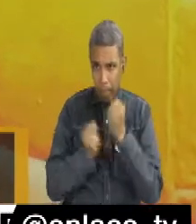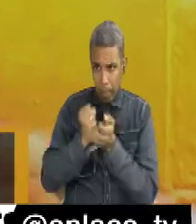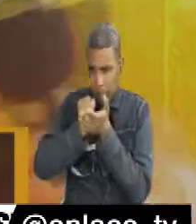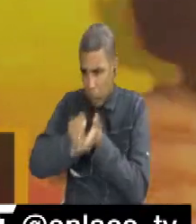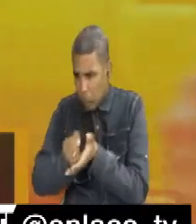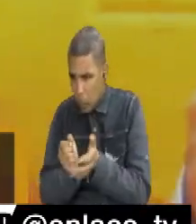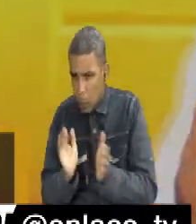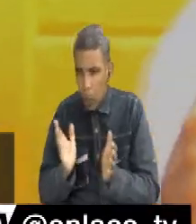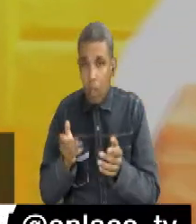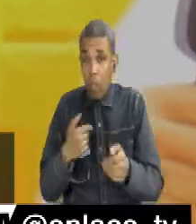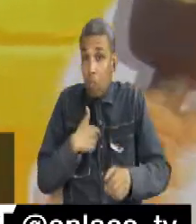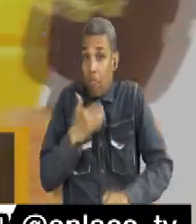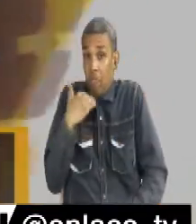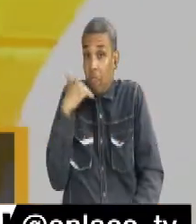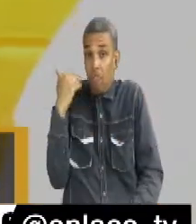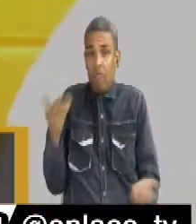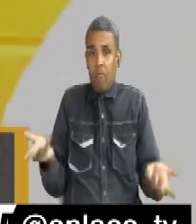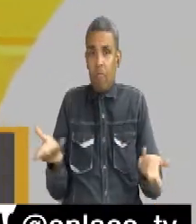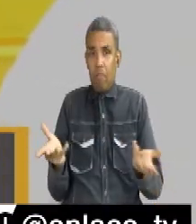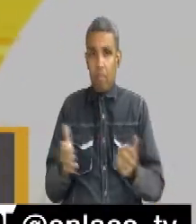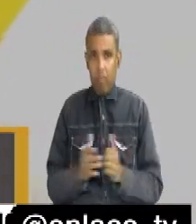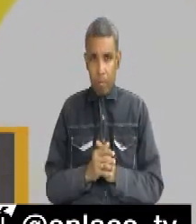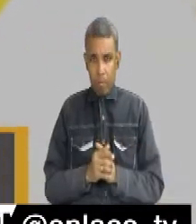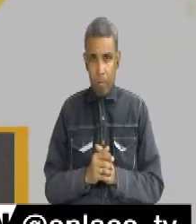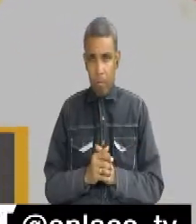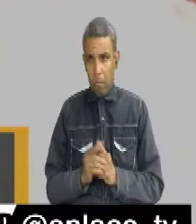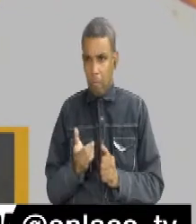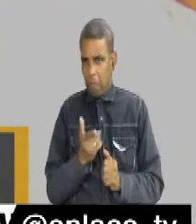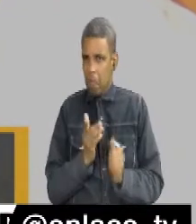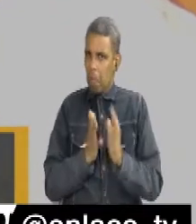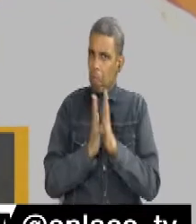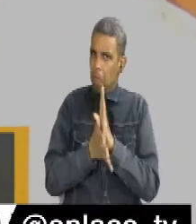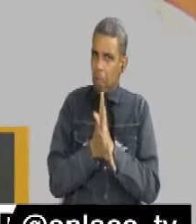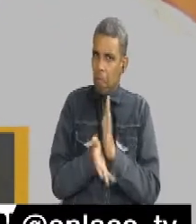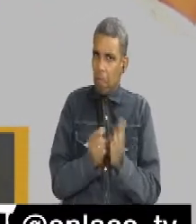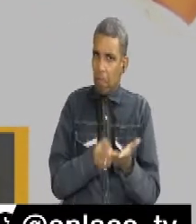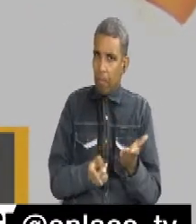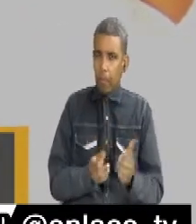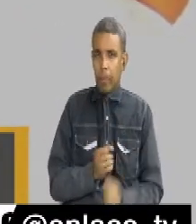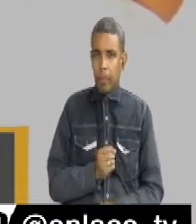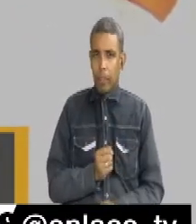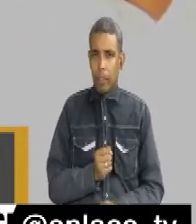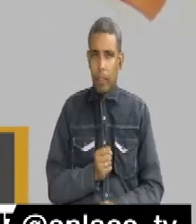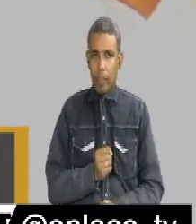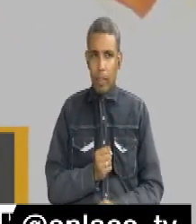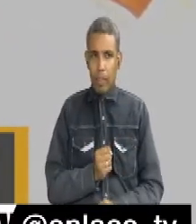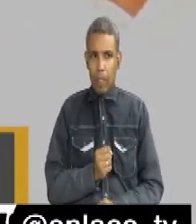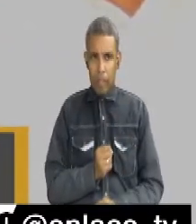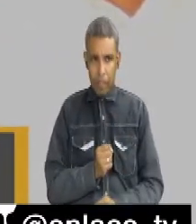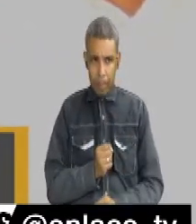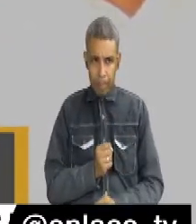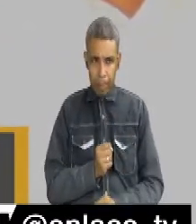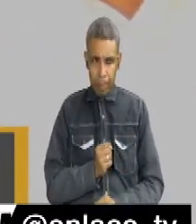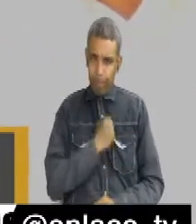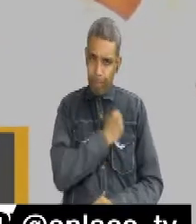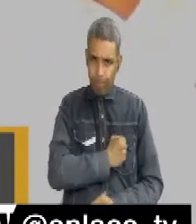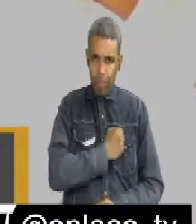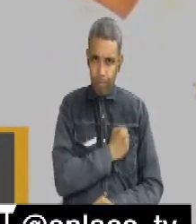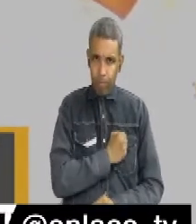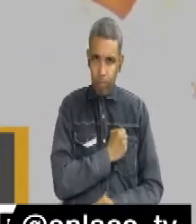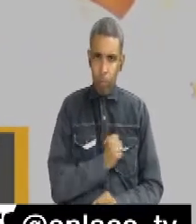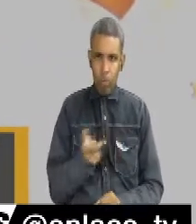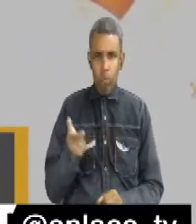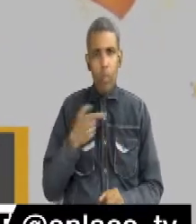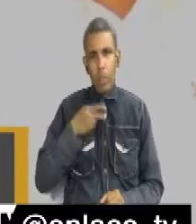estarán. ¿Y el llamado entonces cuál es? El llamado es a que se haga, eh, se haga una, eh, se haga un acompañamiento